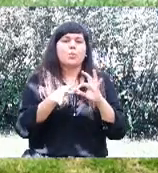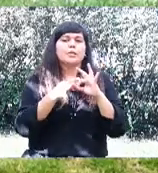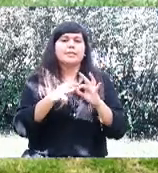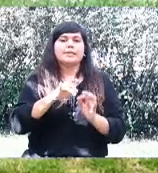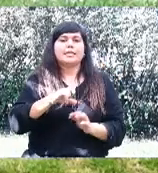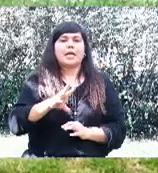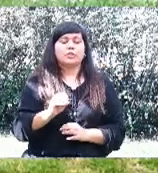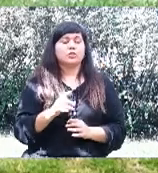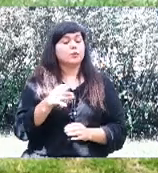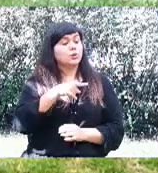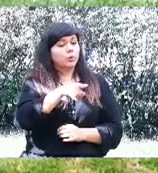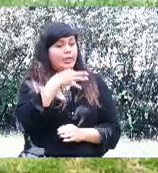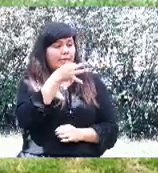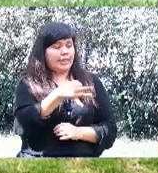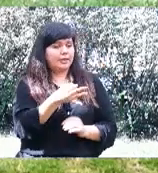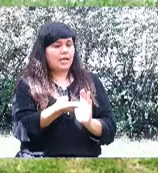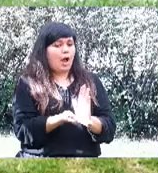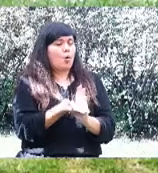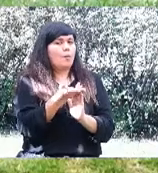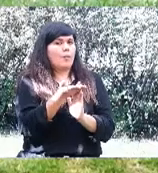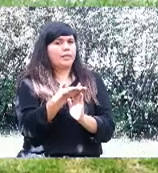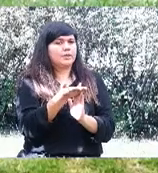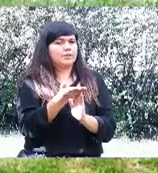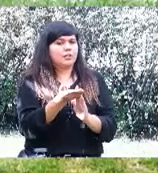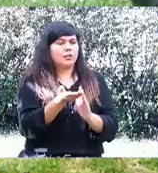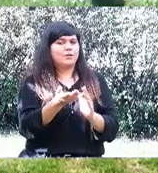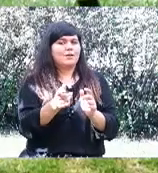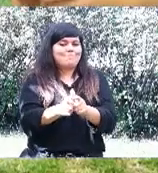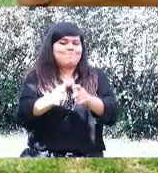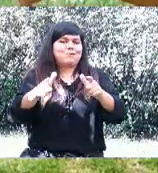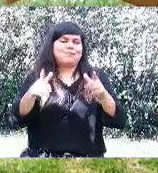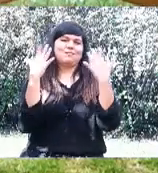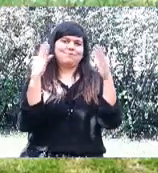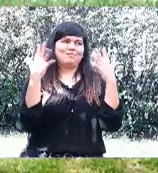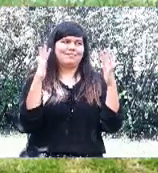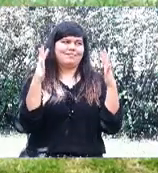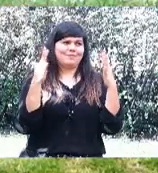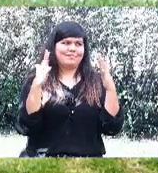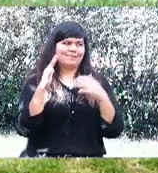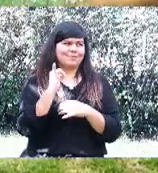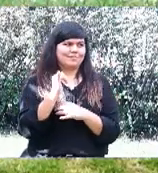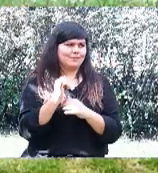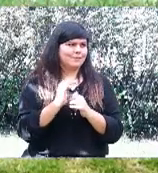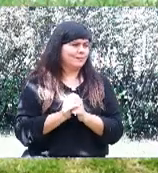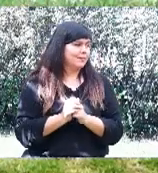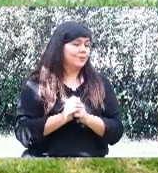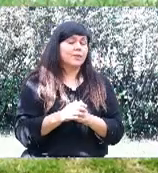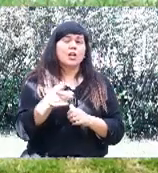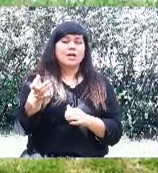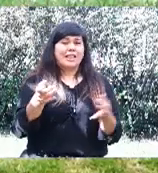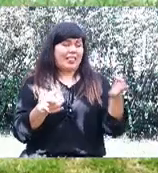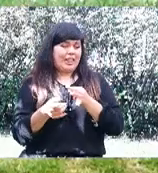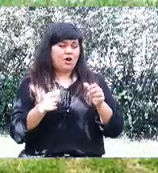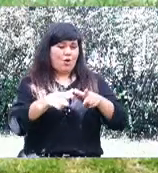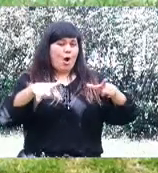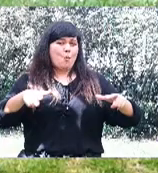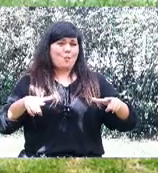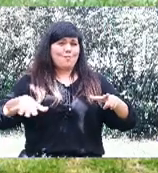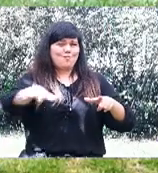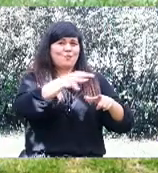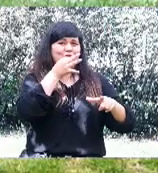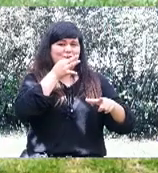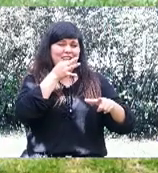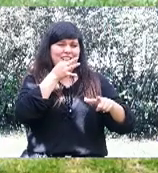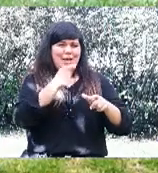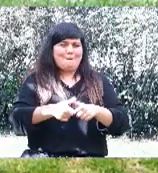Ignacio mencionaste el aumento eh de las áreas verdes sí aplauso por favor para y mencionaste también e